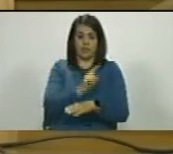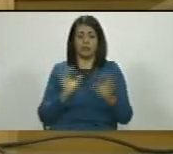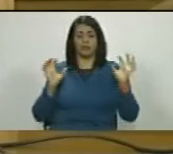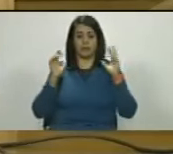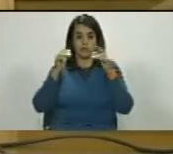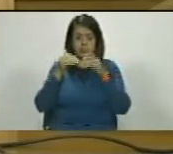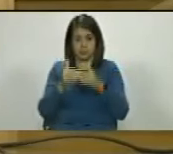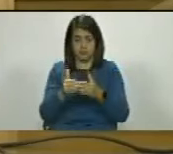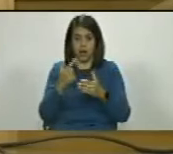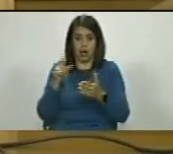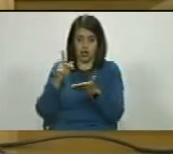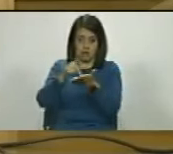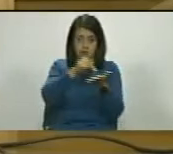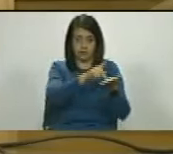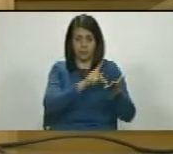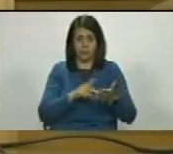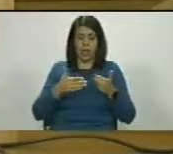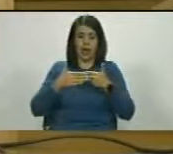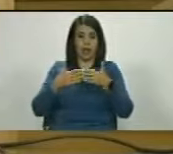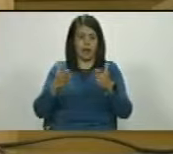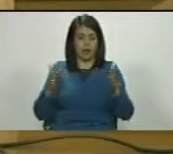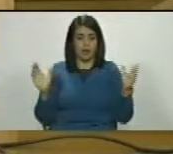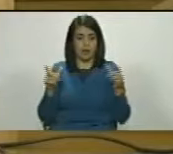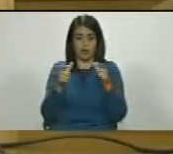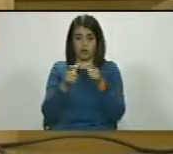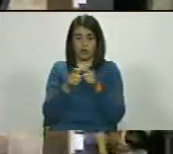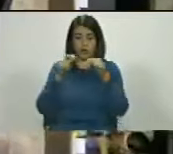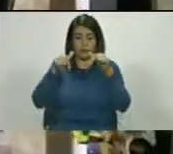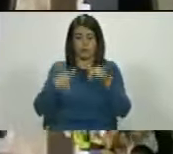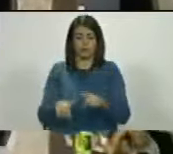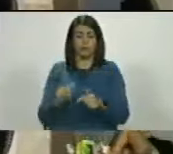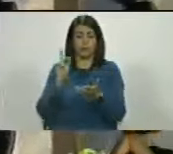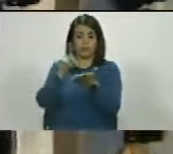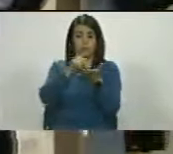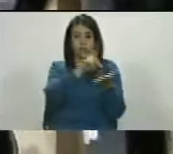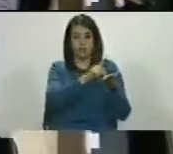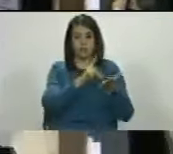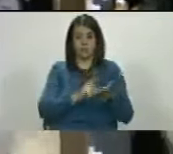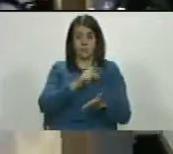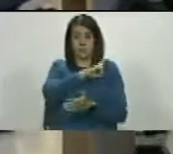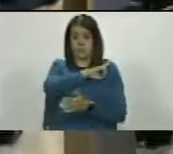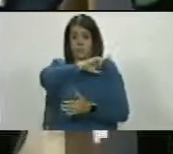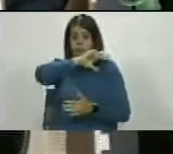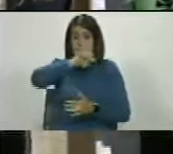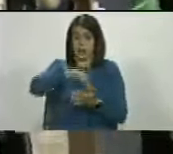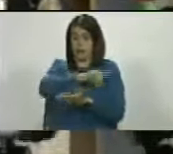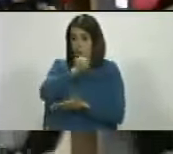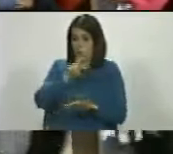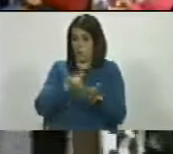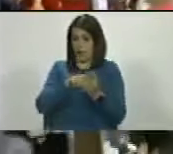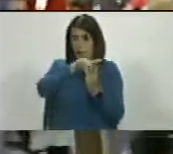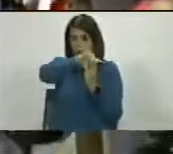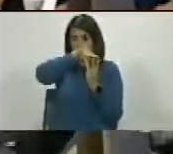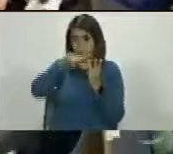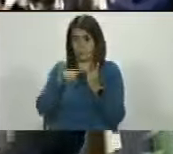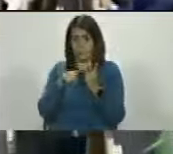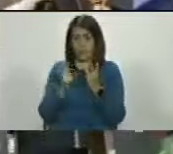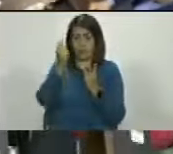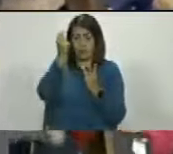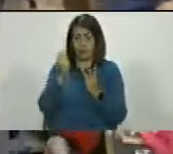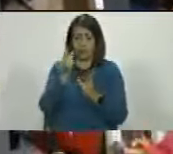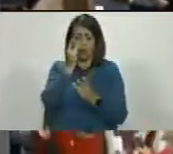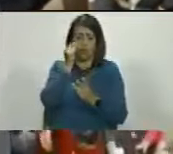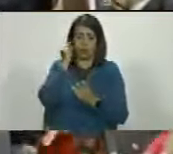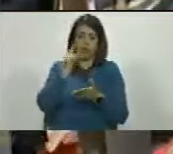del quórum reglamentario, declaró abierta la sesión ordinaria con la asistencia de la Junta Directiva en Pleno y los diputados y